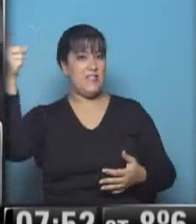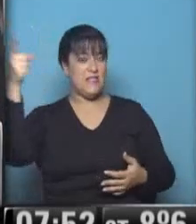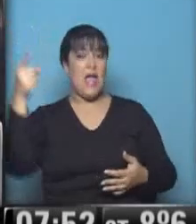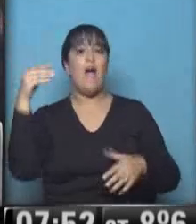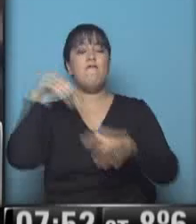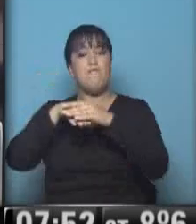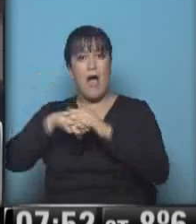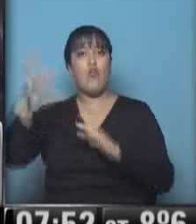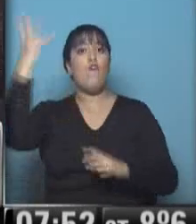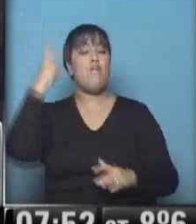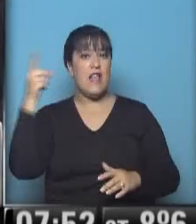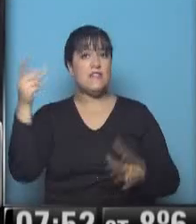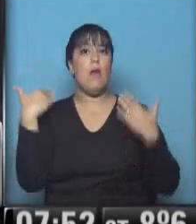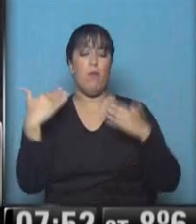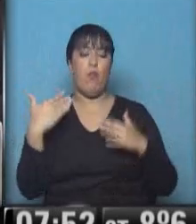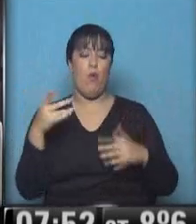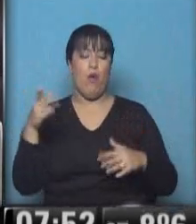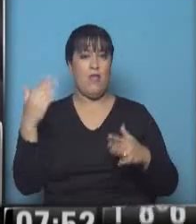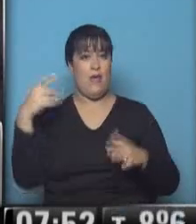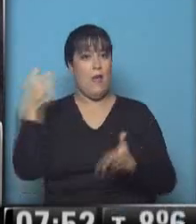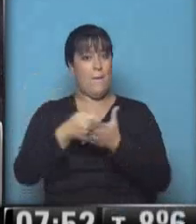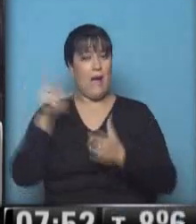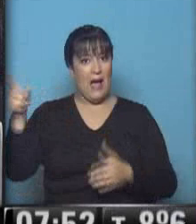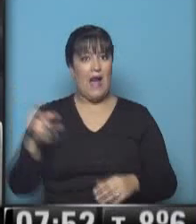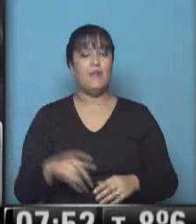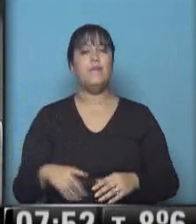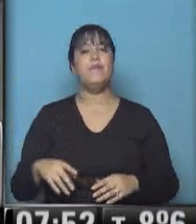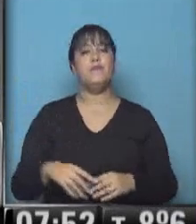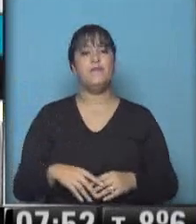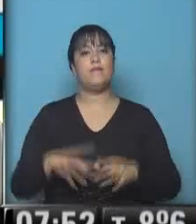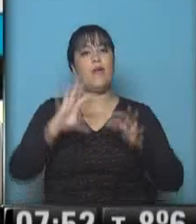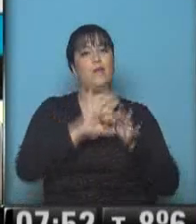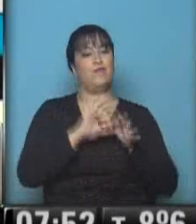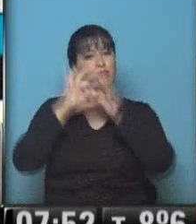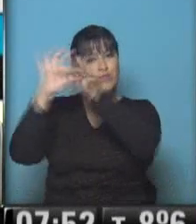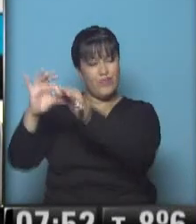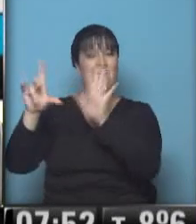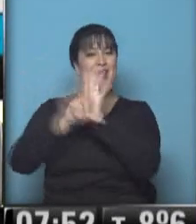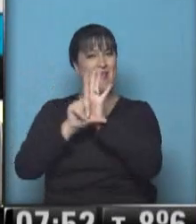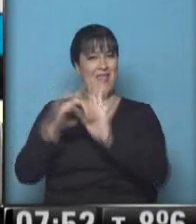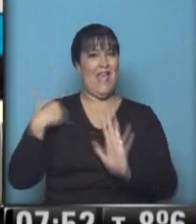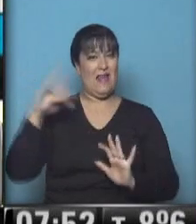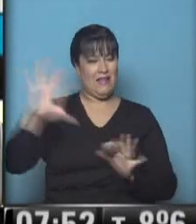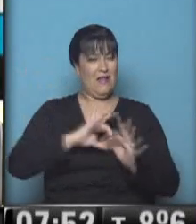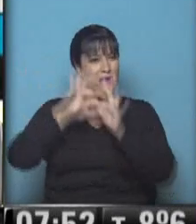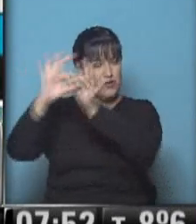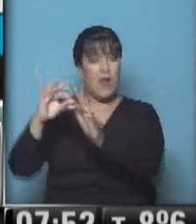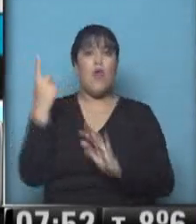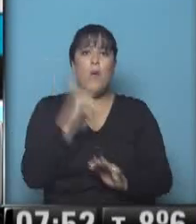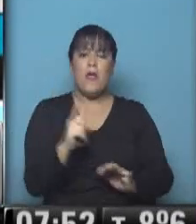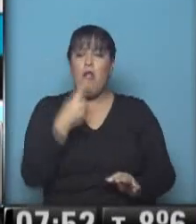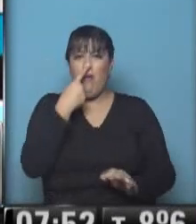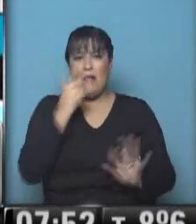a través de Francia siempre a través de organismos dependientes de la legislación eh Argentina pero repito es